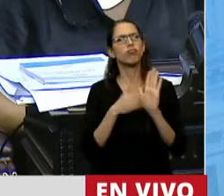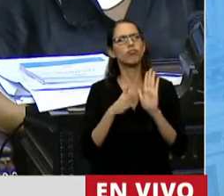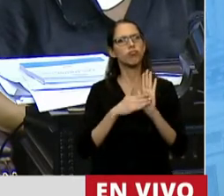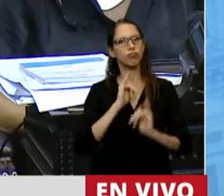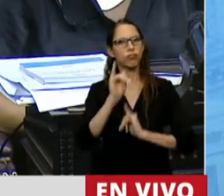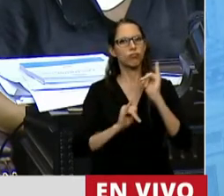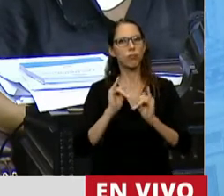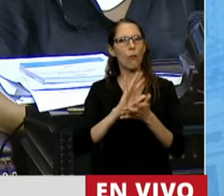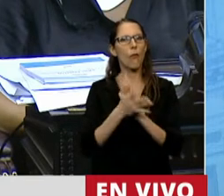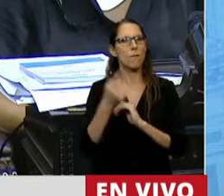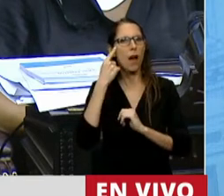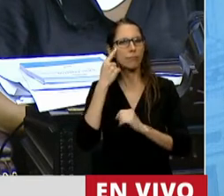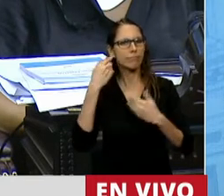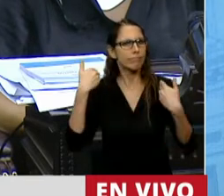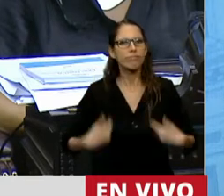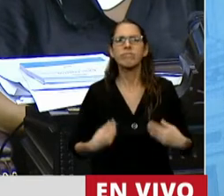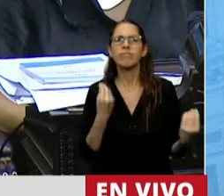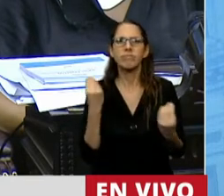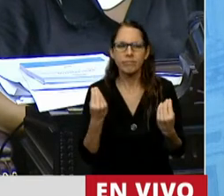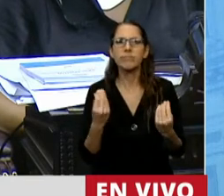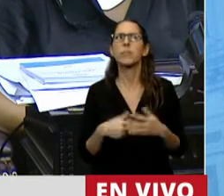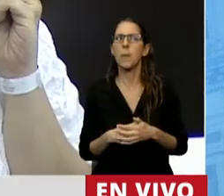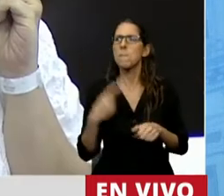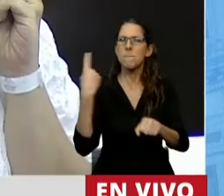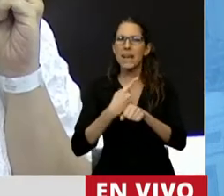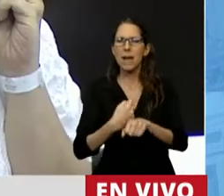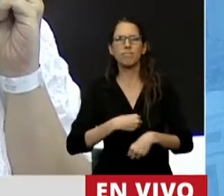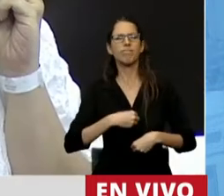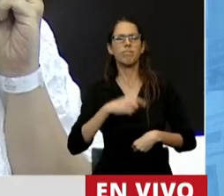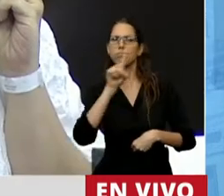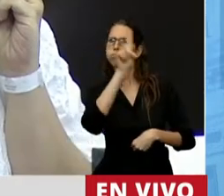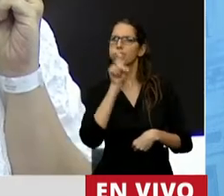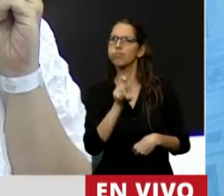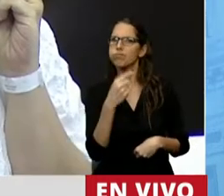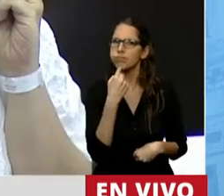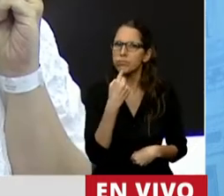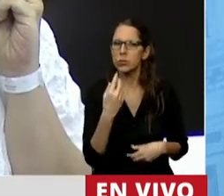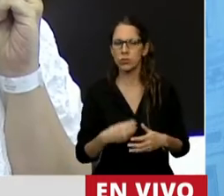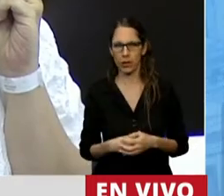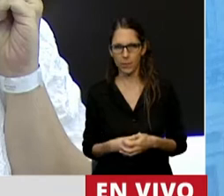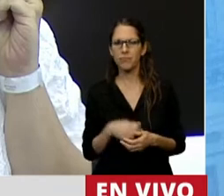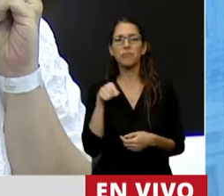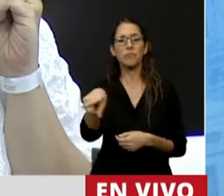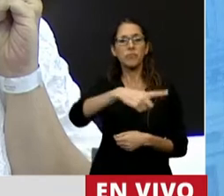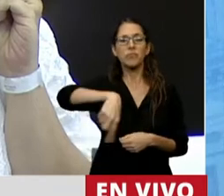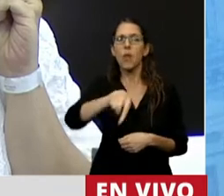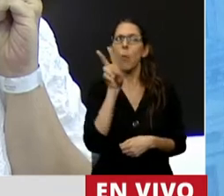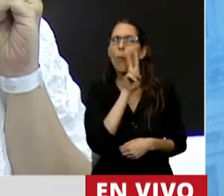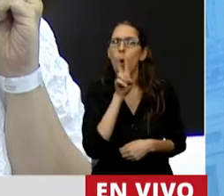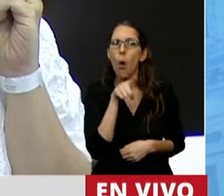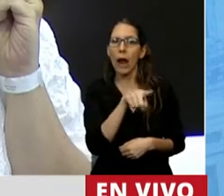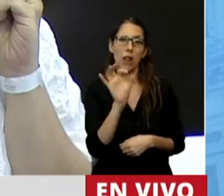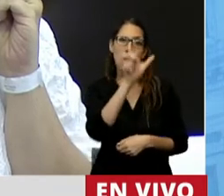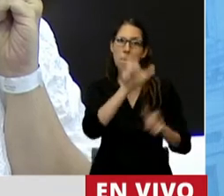mi posición parte entonces de un interrogante. ¿Por qué negarle a las mujeres y